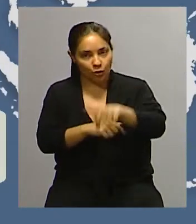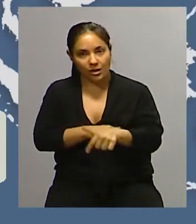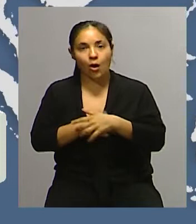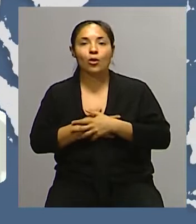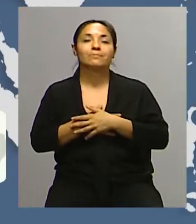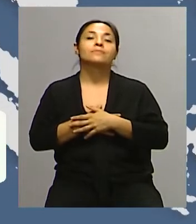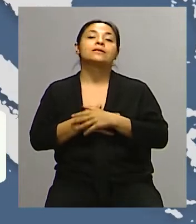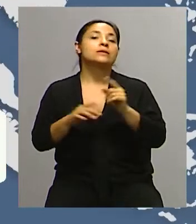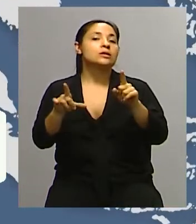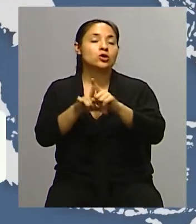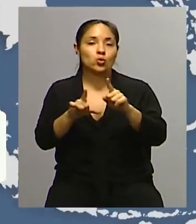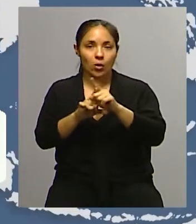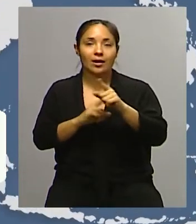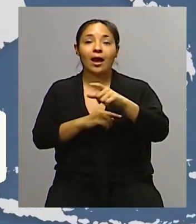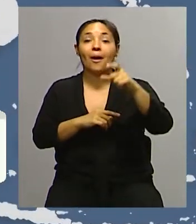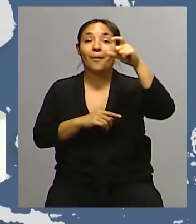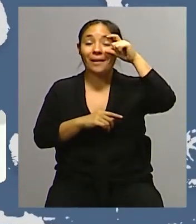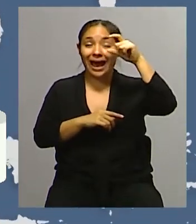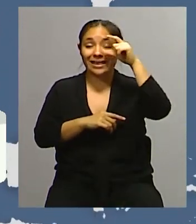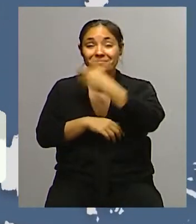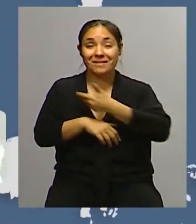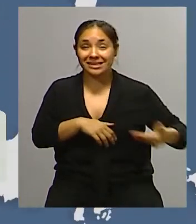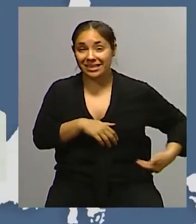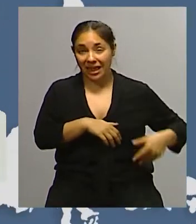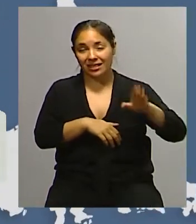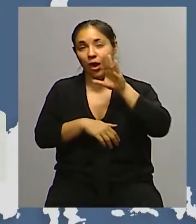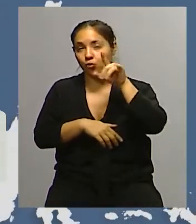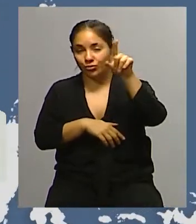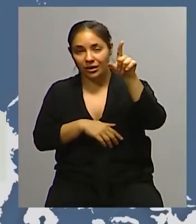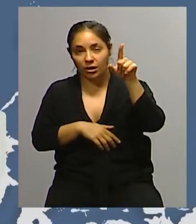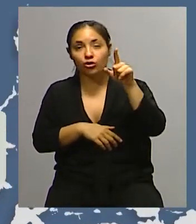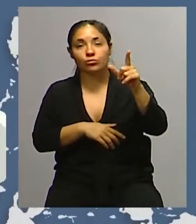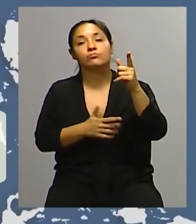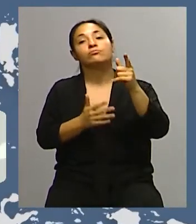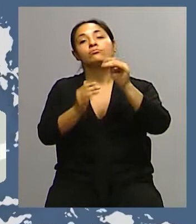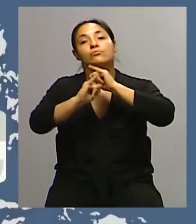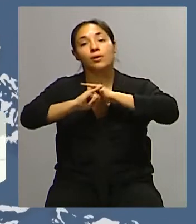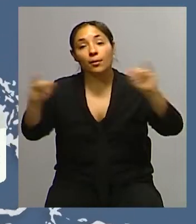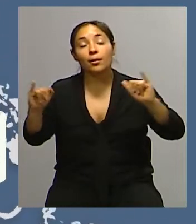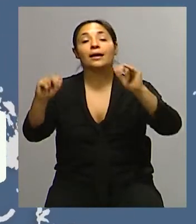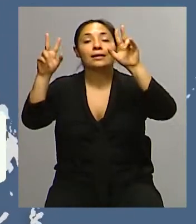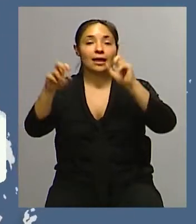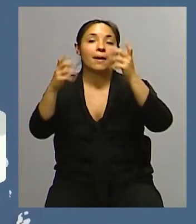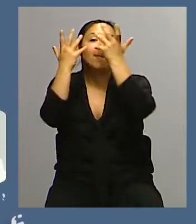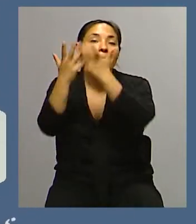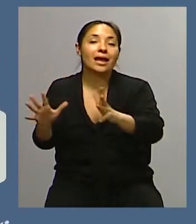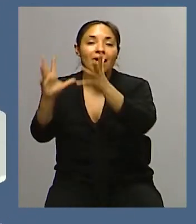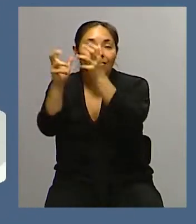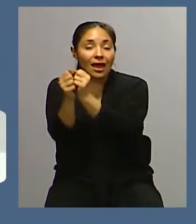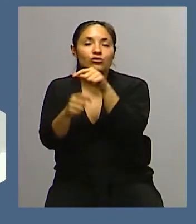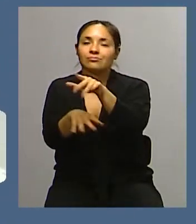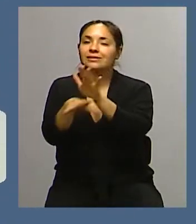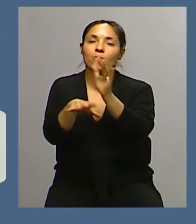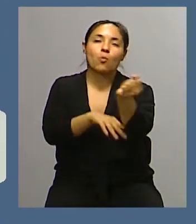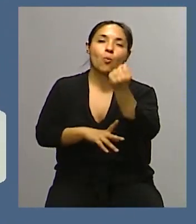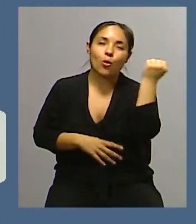sí cerró el presidente Biden el viernes haciendo mención a pérdidas y daños, que eso ya es un avance